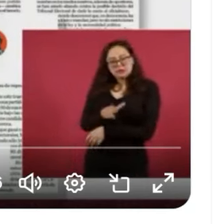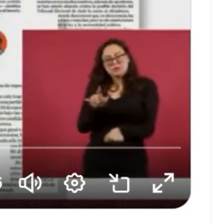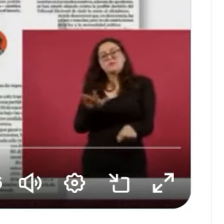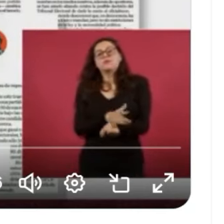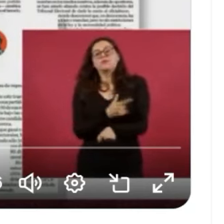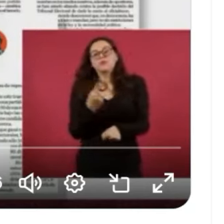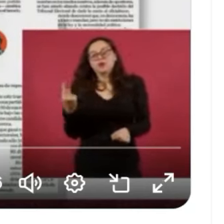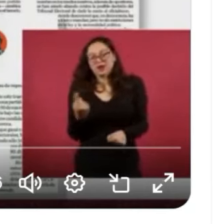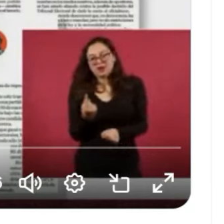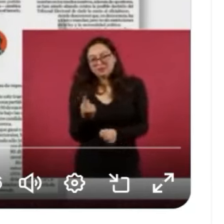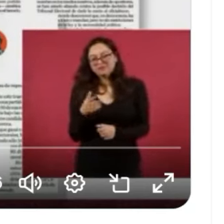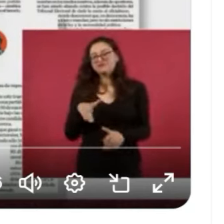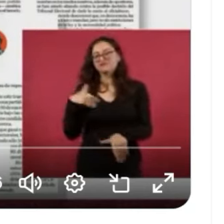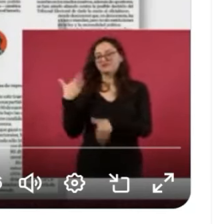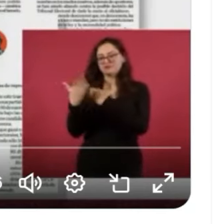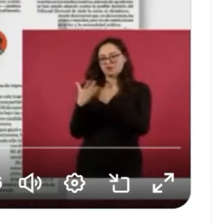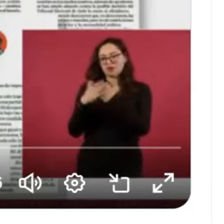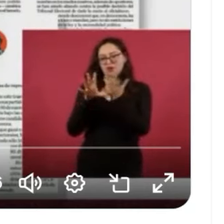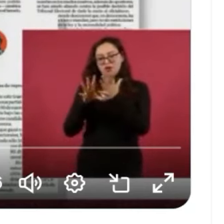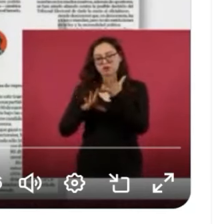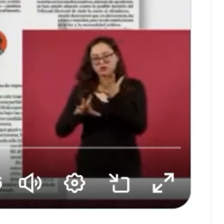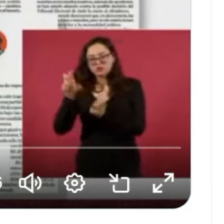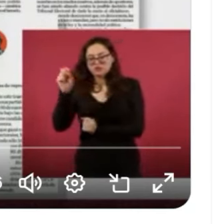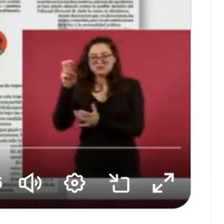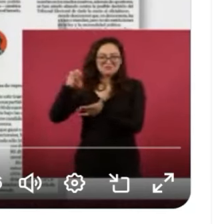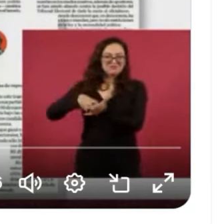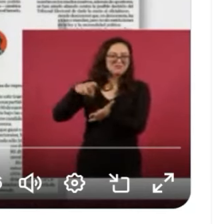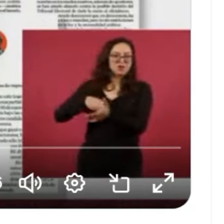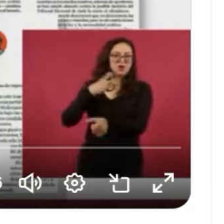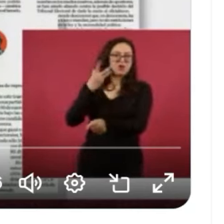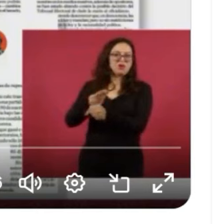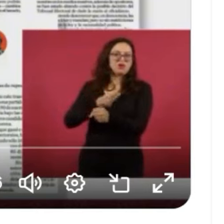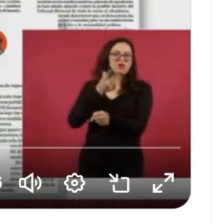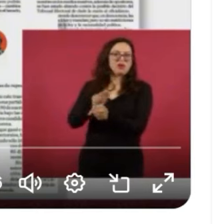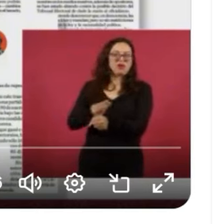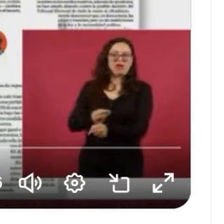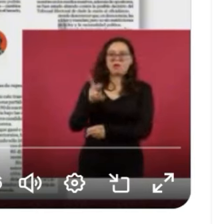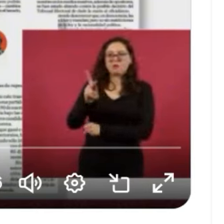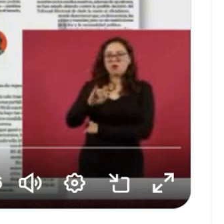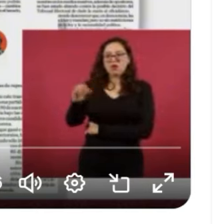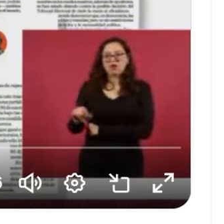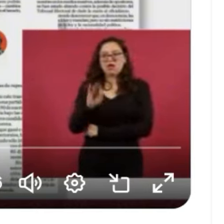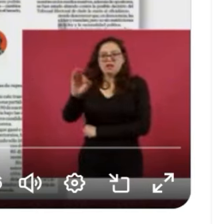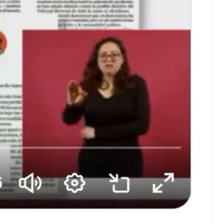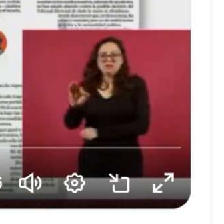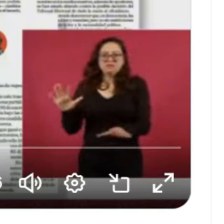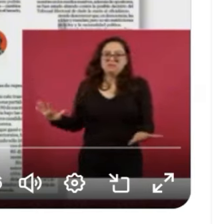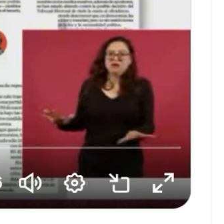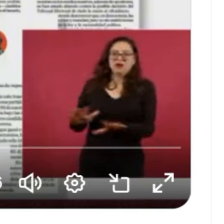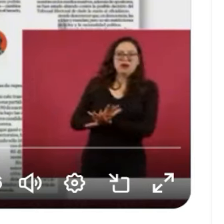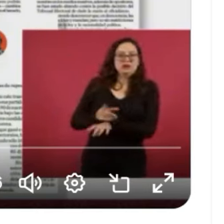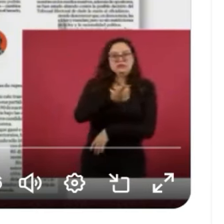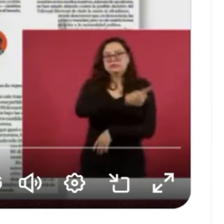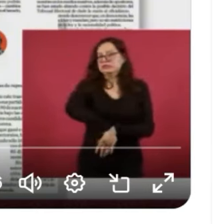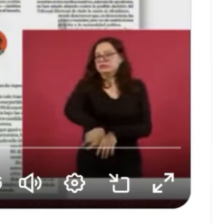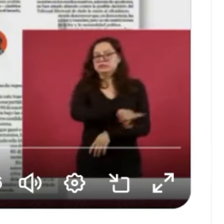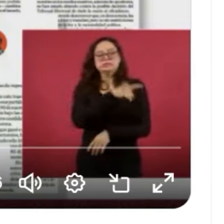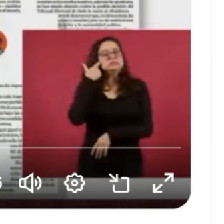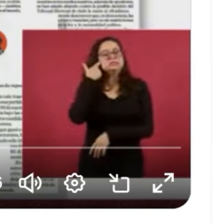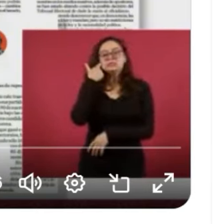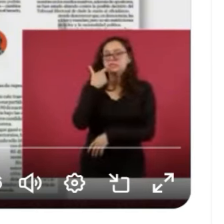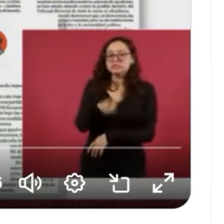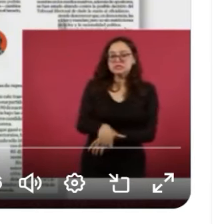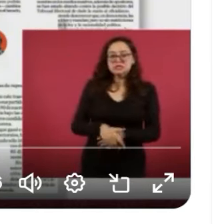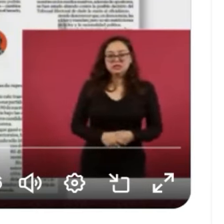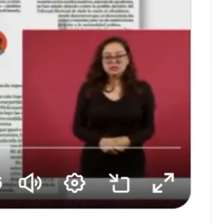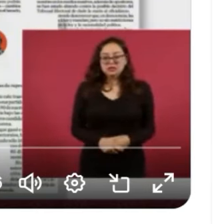para frenar la reforma al Poder Judicial que propone el presidente Andrés Manuel López Obrador. Apenas en